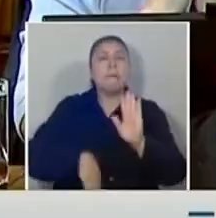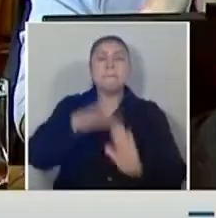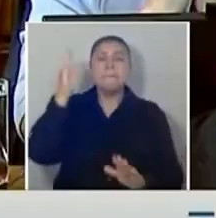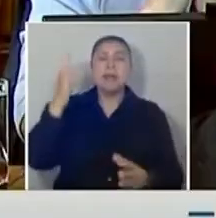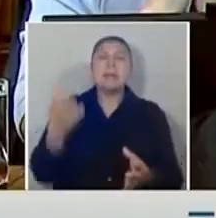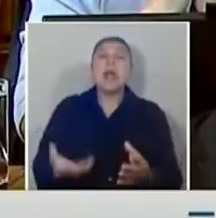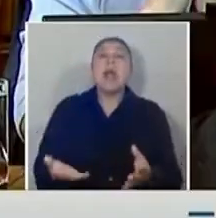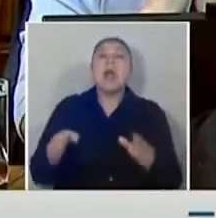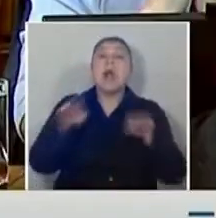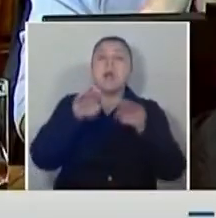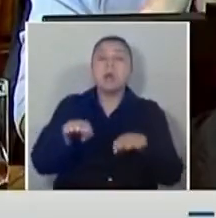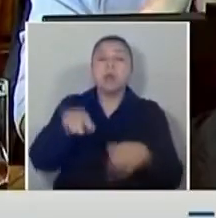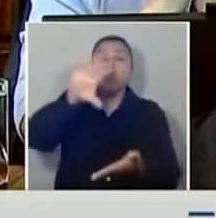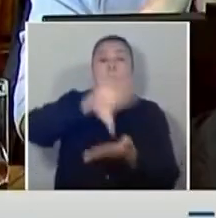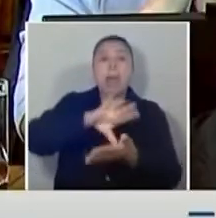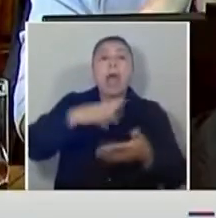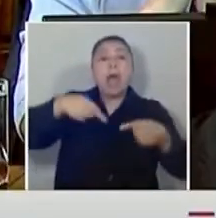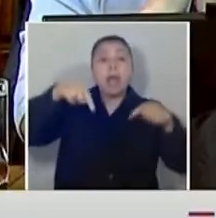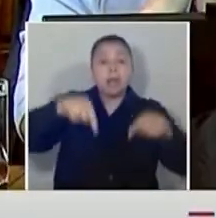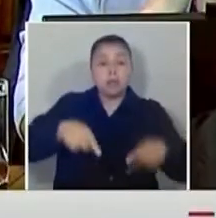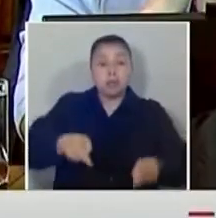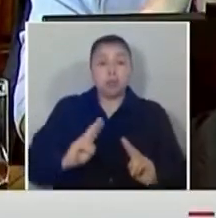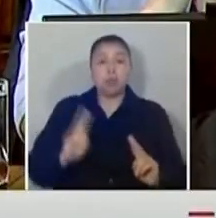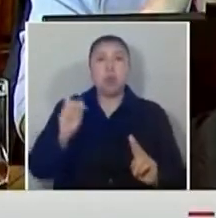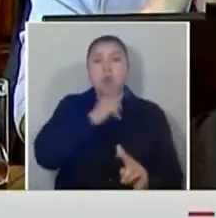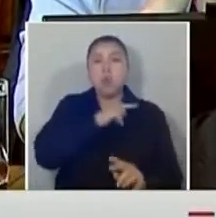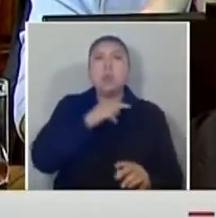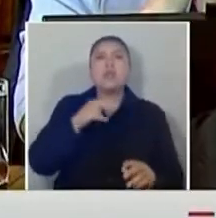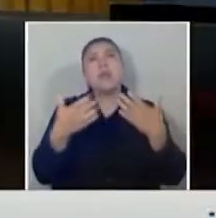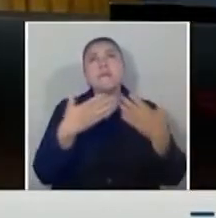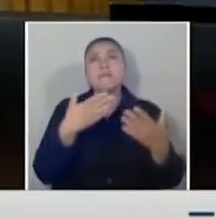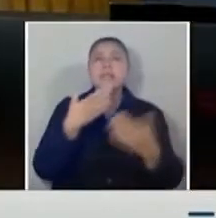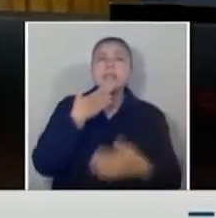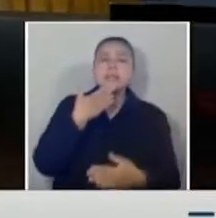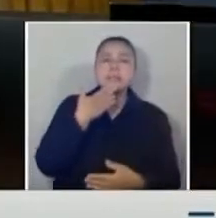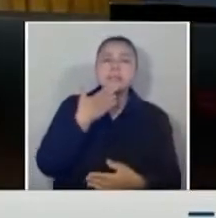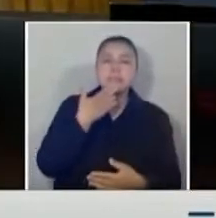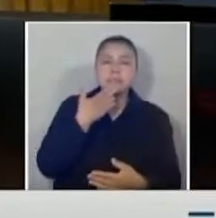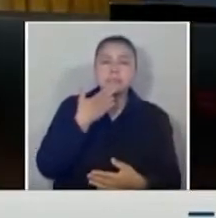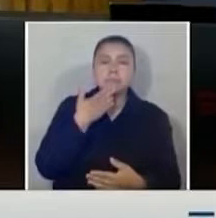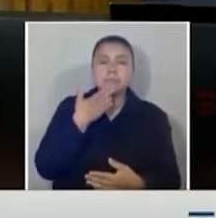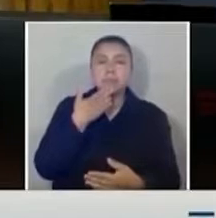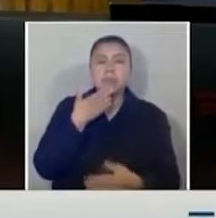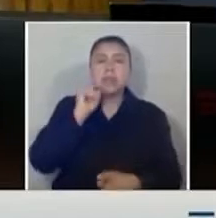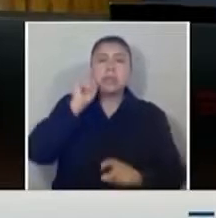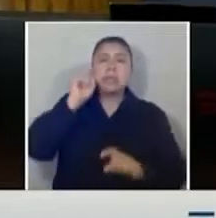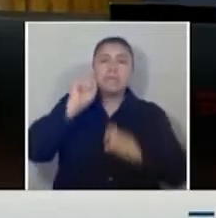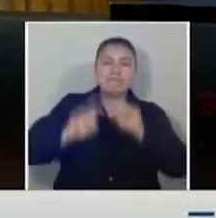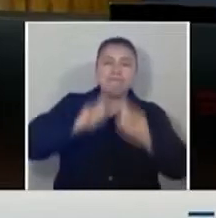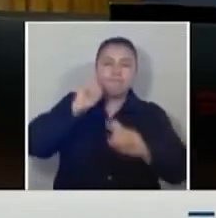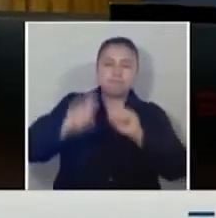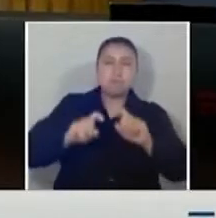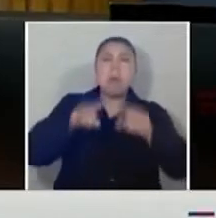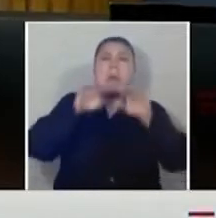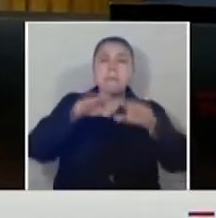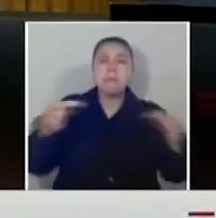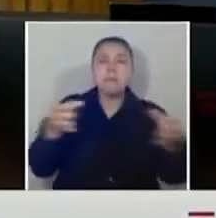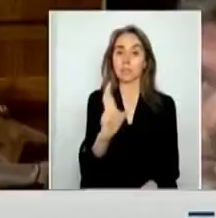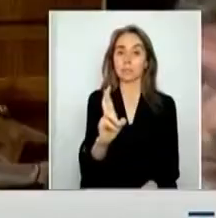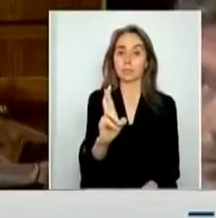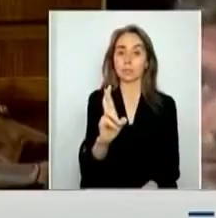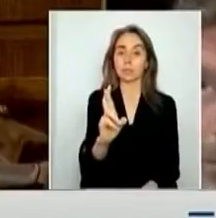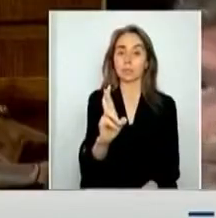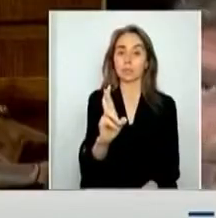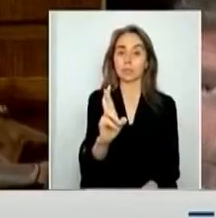podemos acostumbrar. Yo aquí en la Araucanía no me acostumbro al terrorismo y a seguir luchando contra el terrorismo. Uno no puede normalizar la violencia. Porque además la